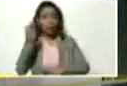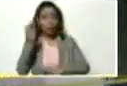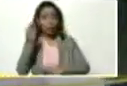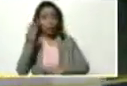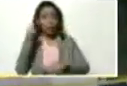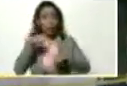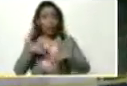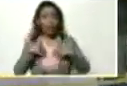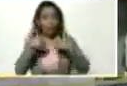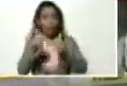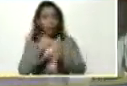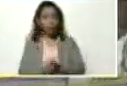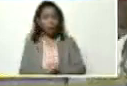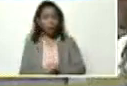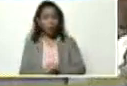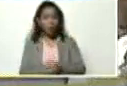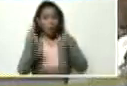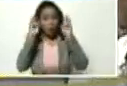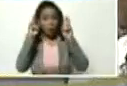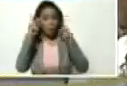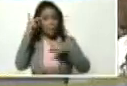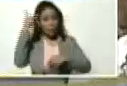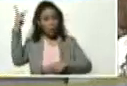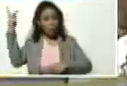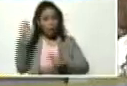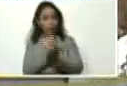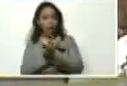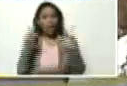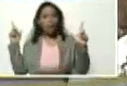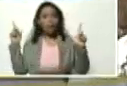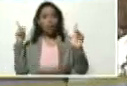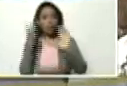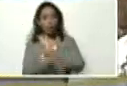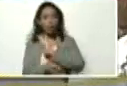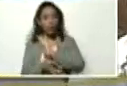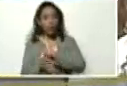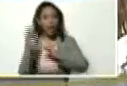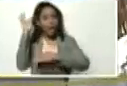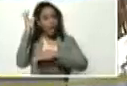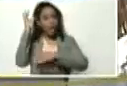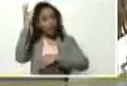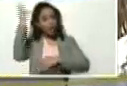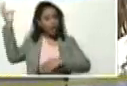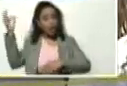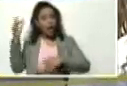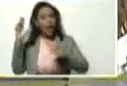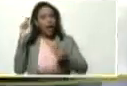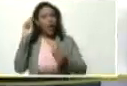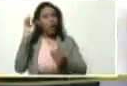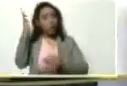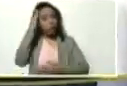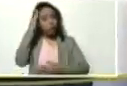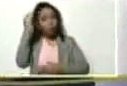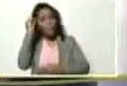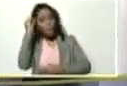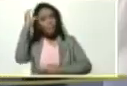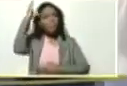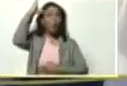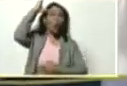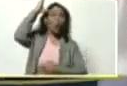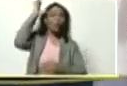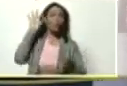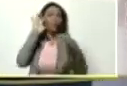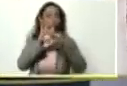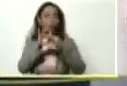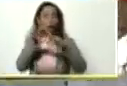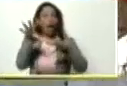descolonizadora de la salud y una concepción pedagógica liberadora, desde la filosofía del conocimiento emancipador, vinculada a la